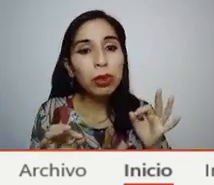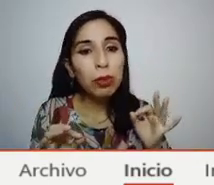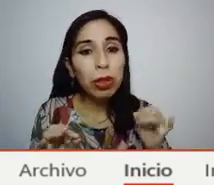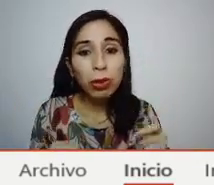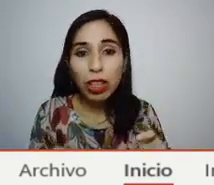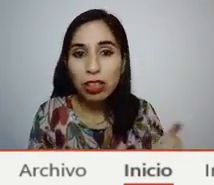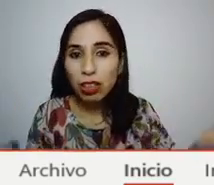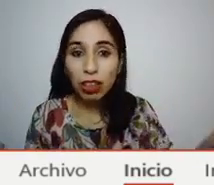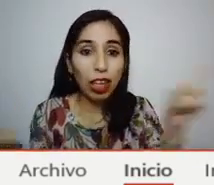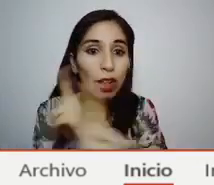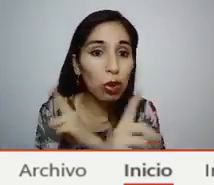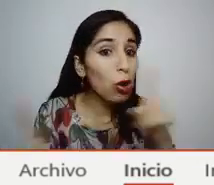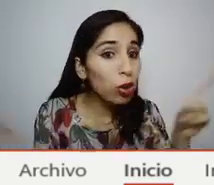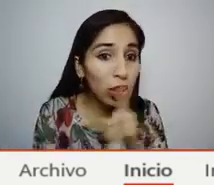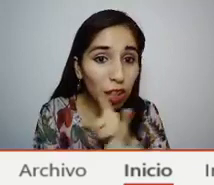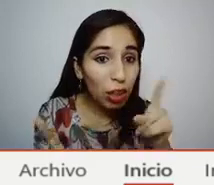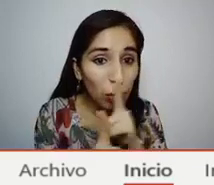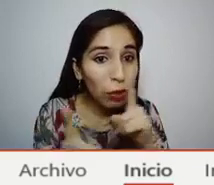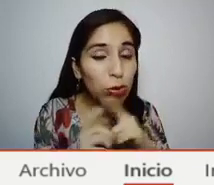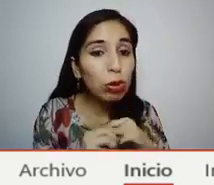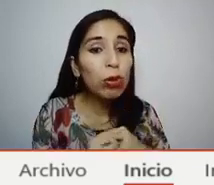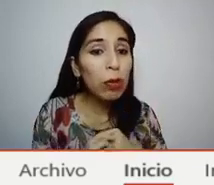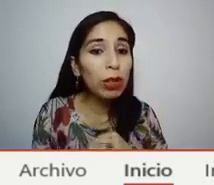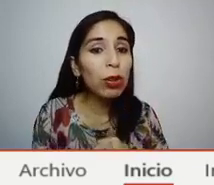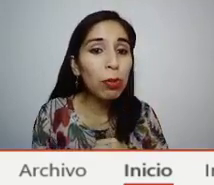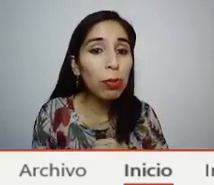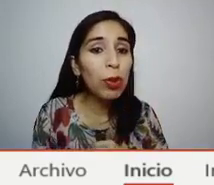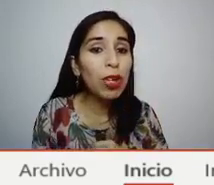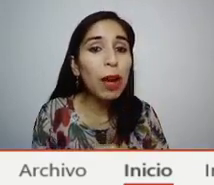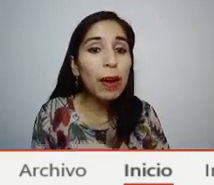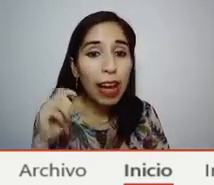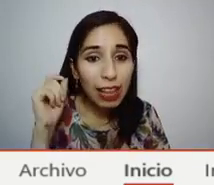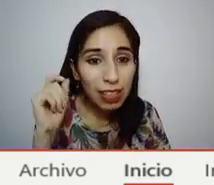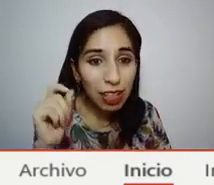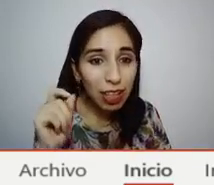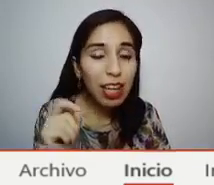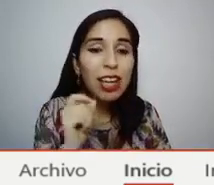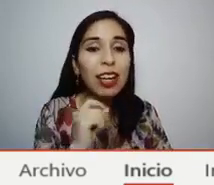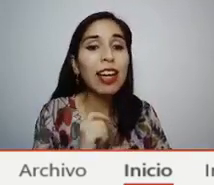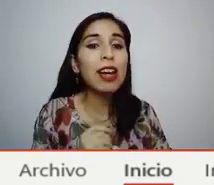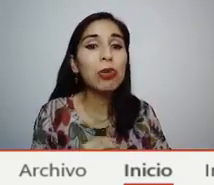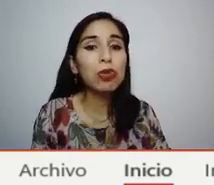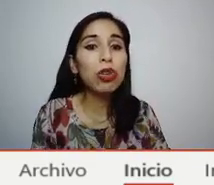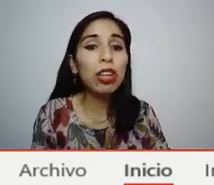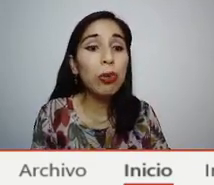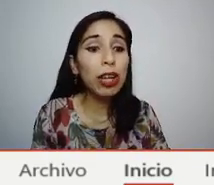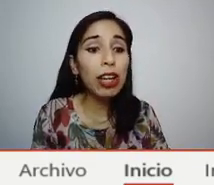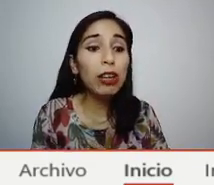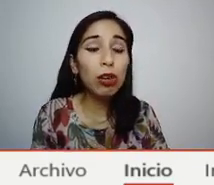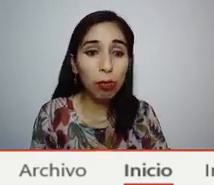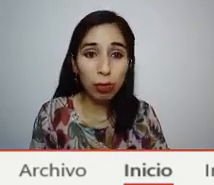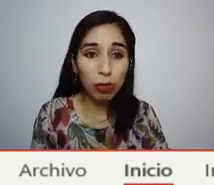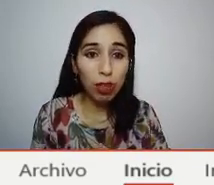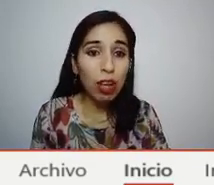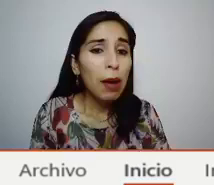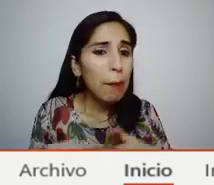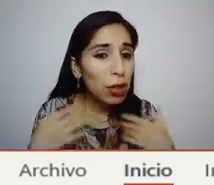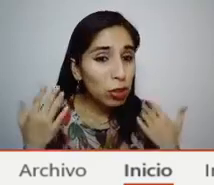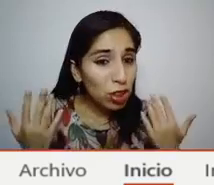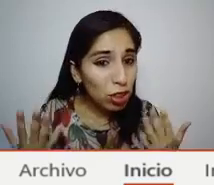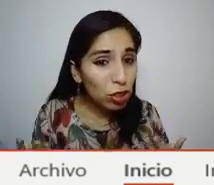a guardar un documento es decir que no tiene nombre es un documento voy a hacer clic en la opción de guardar como